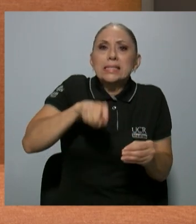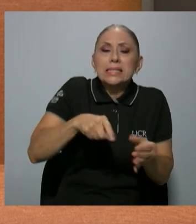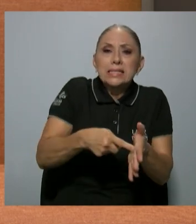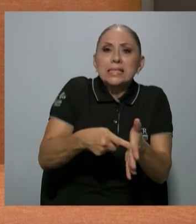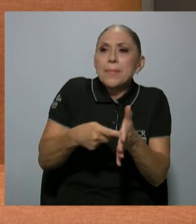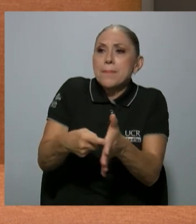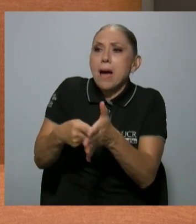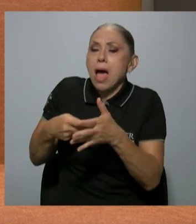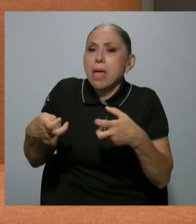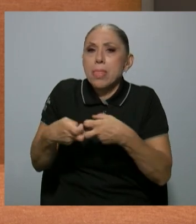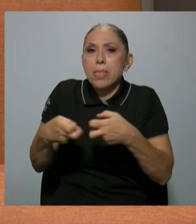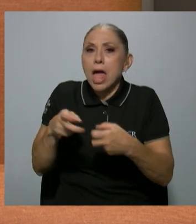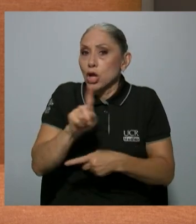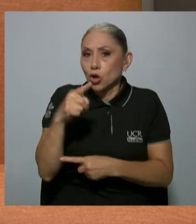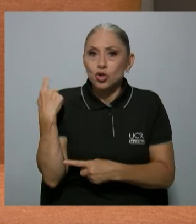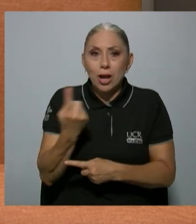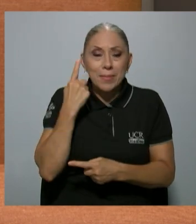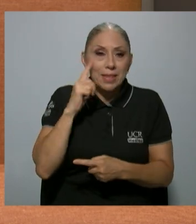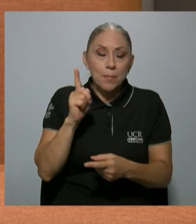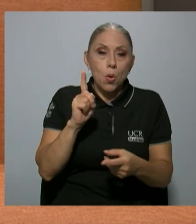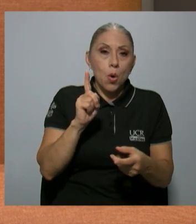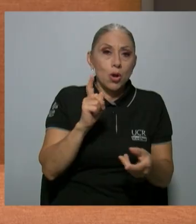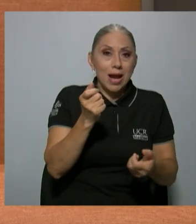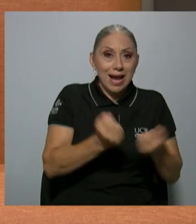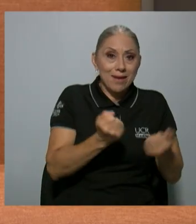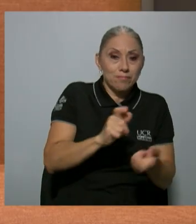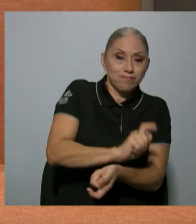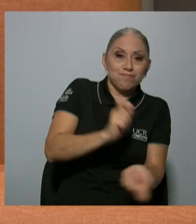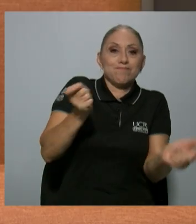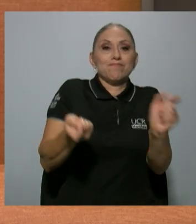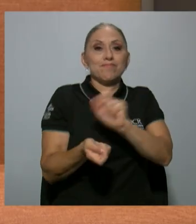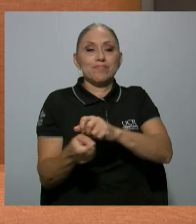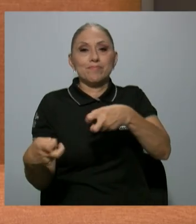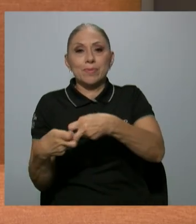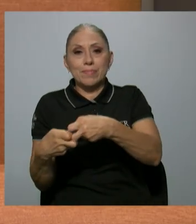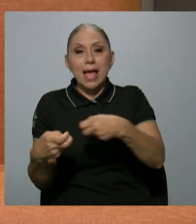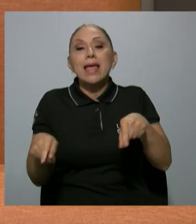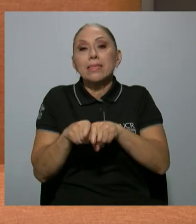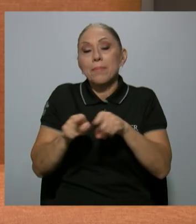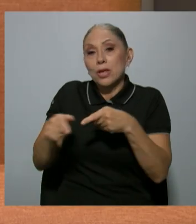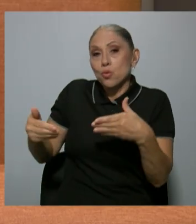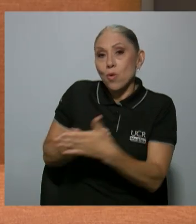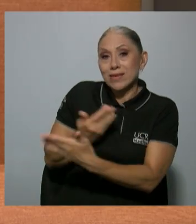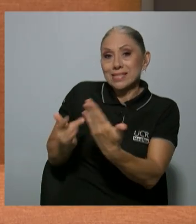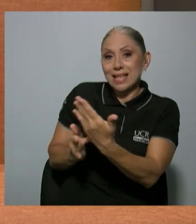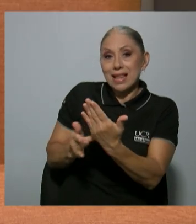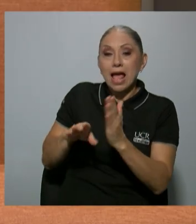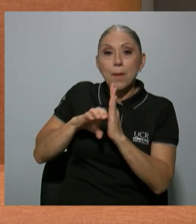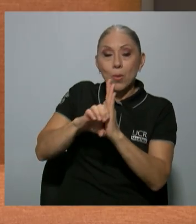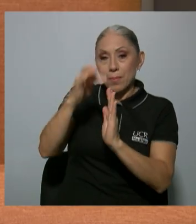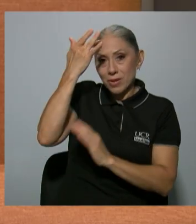vehículos eléctricos, por la transición energética vehicular, sino también por las nuevas tecnologías como inteligencia artificial, que van a necesitar pues, mucho más consumo de